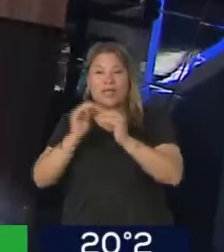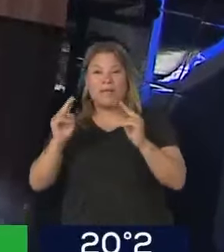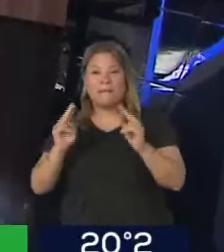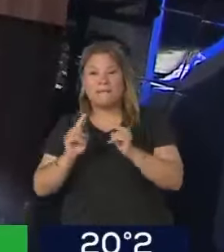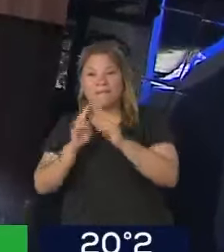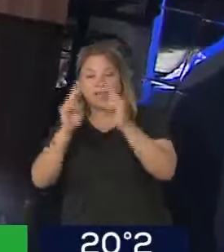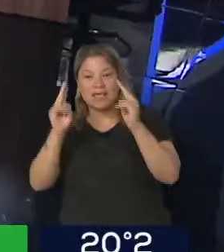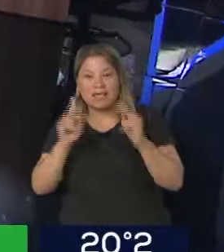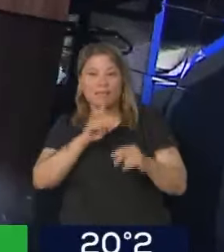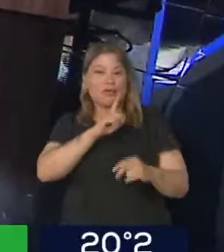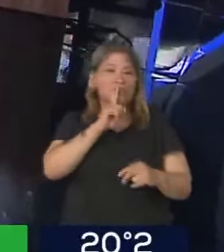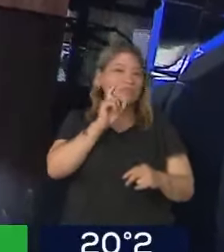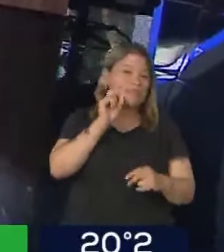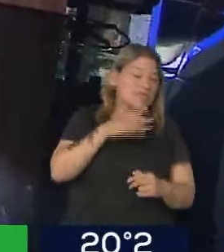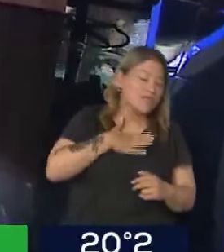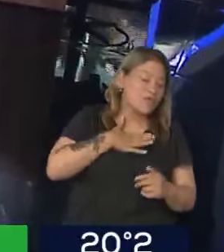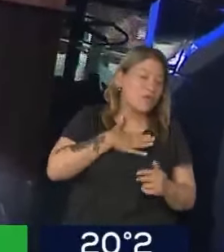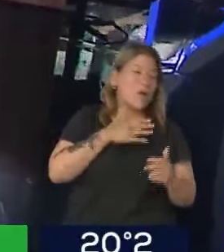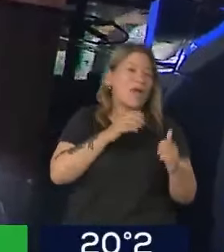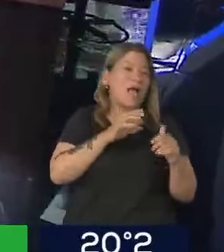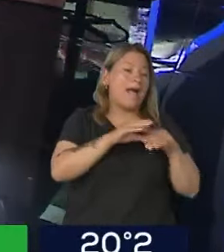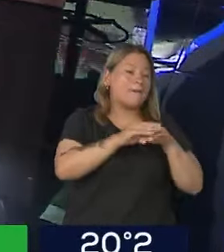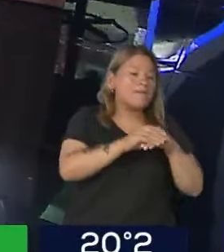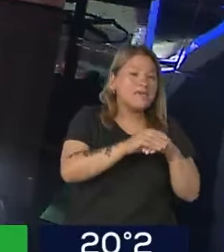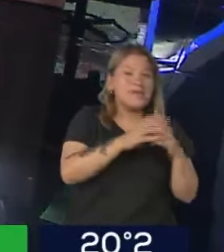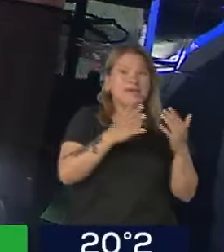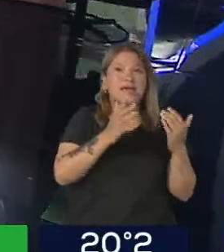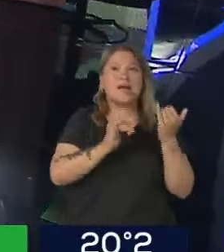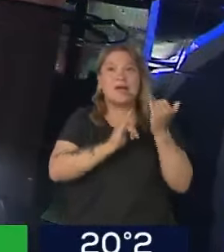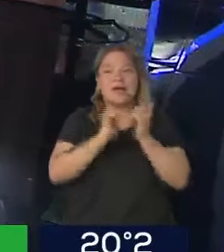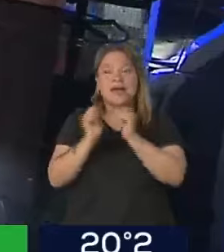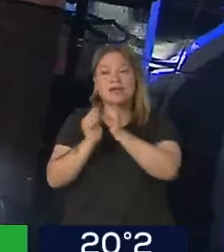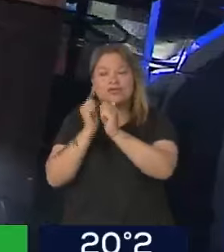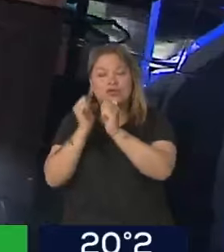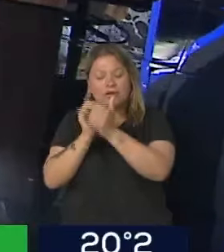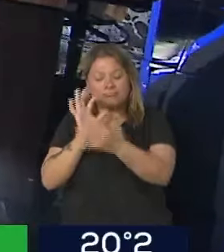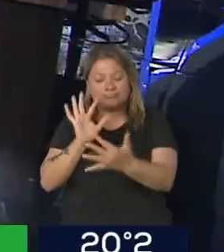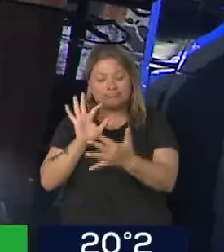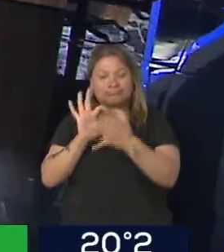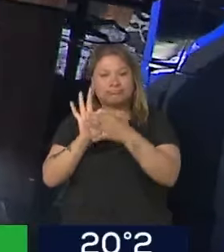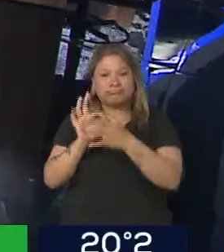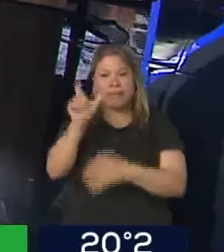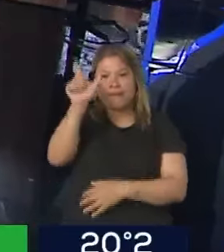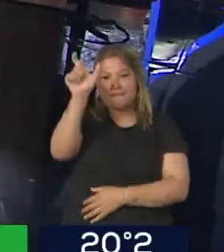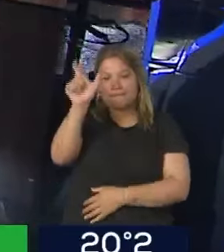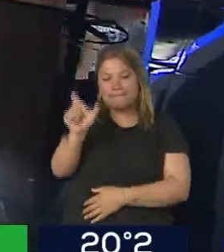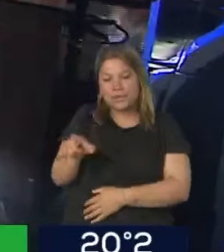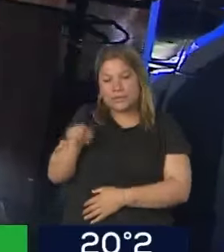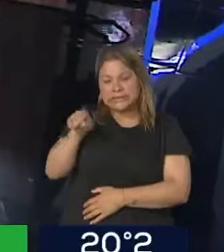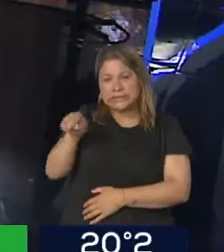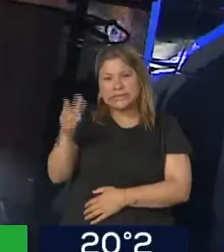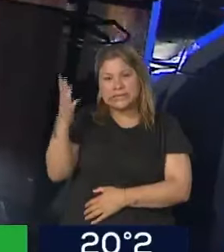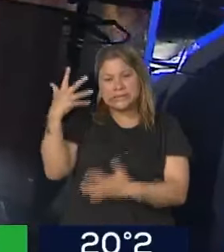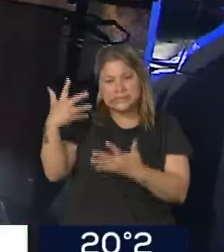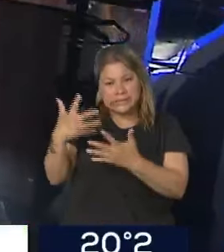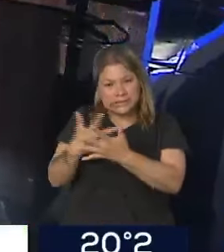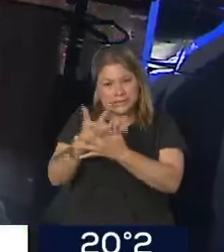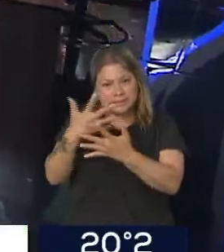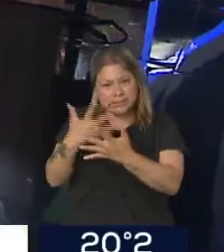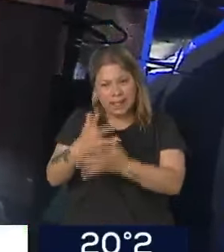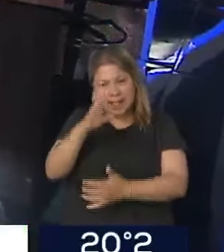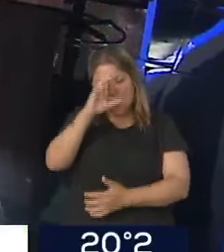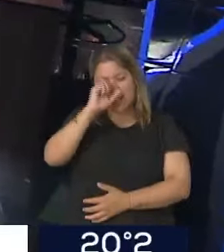la amiga de nuestra amiga. Sí. ¿Por qué no? Esta historia guarda relación con una persona que pudo superar un gran desafío